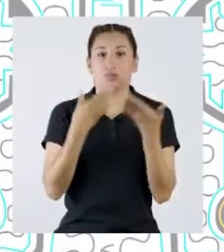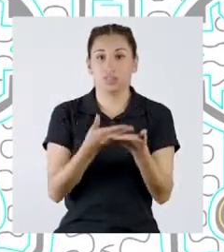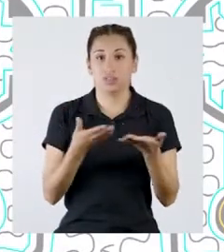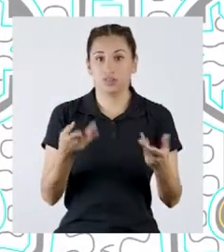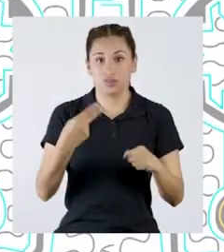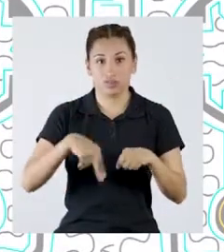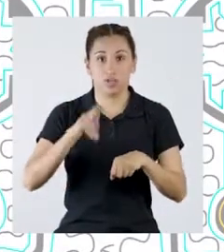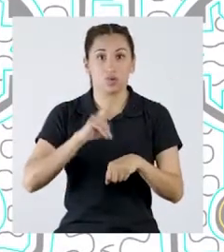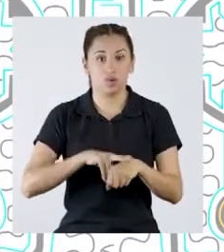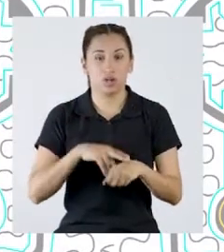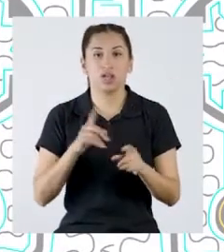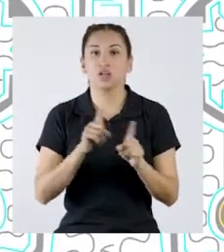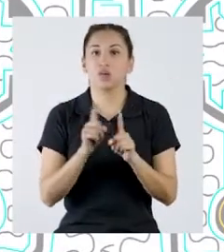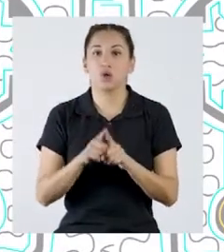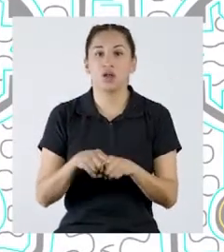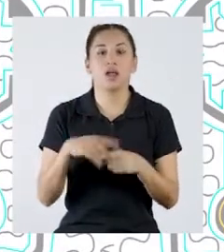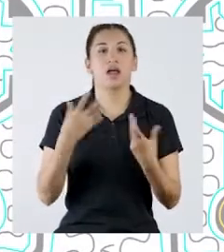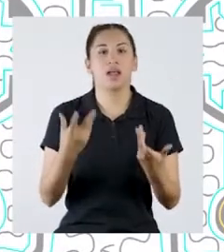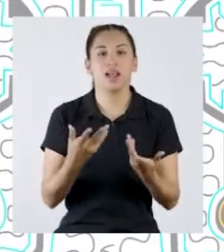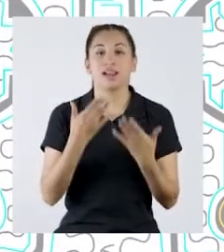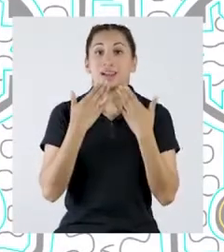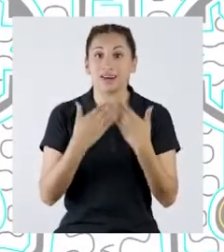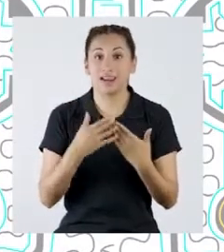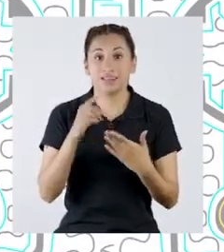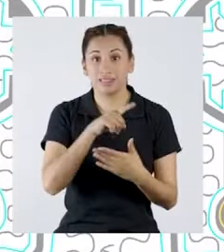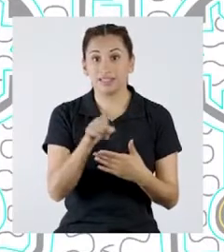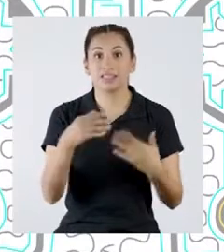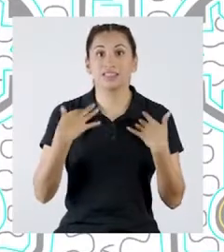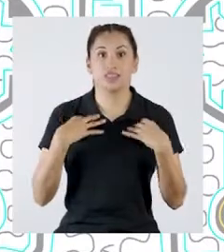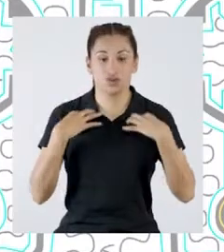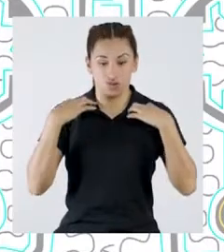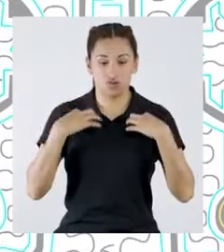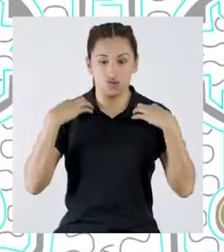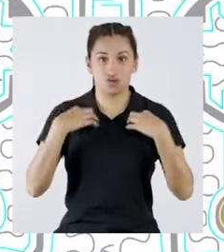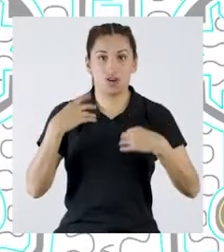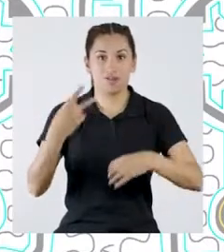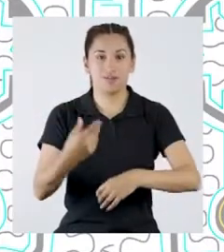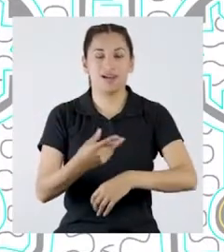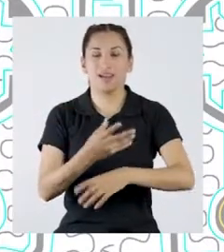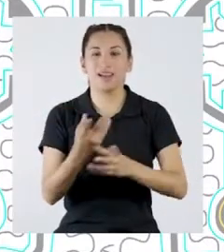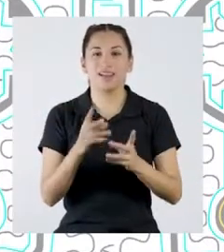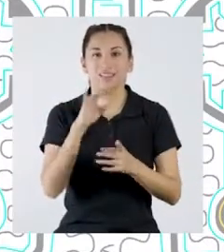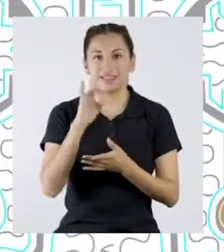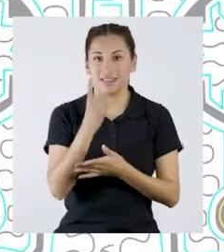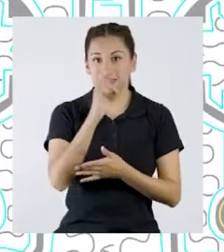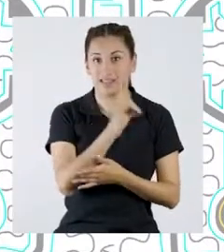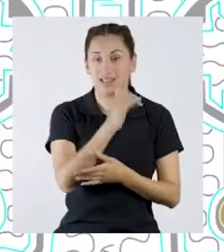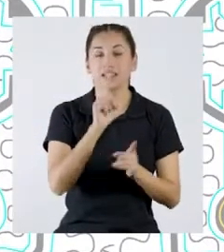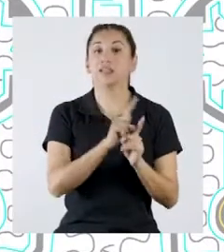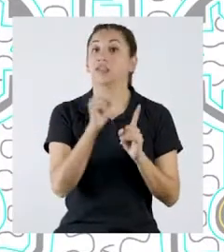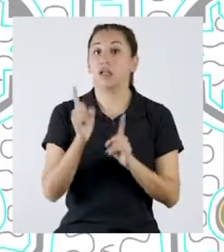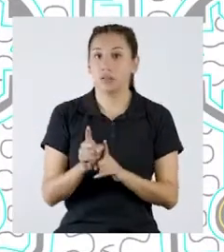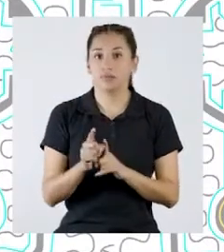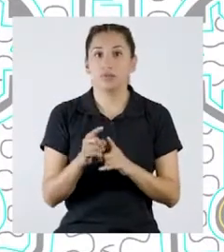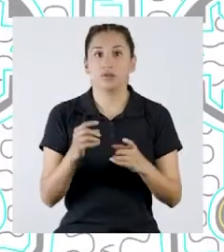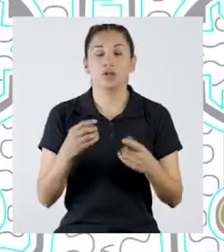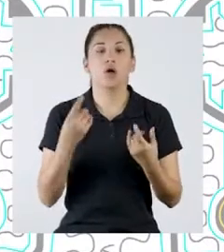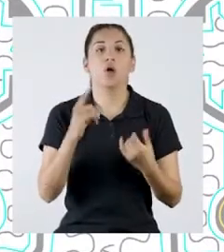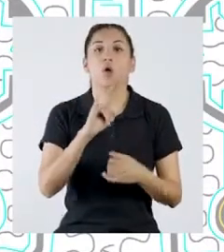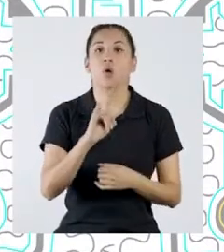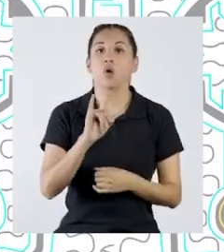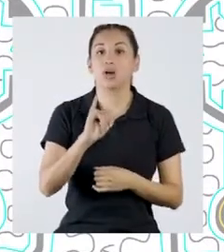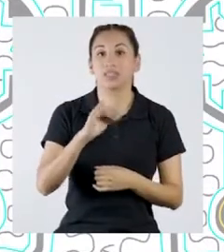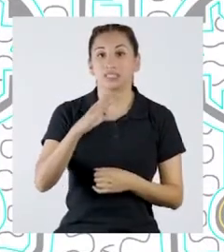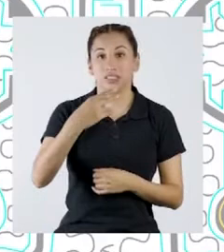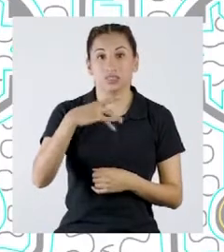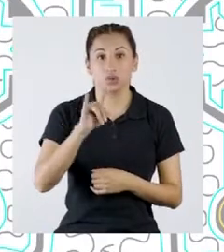recursos naturales, como los auquénidos, gracias a los cuales tenemos ropa abrigadora. También tenemos los pastos naturales o ichu